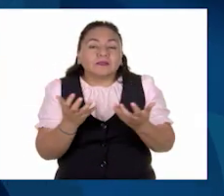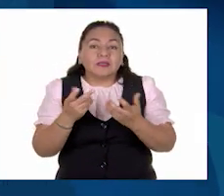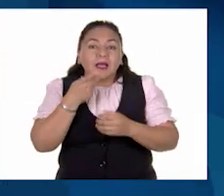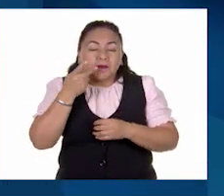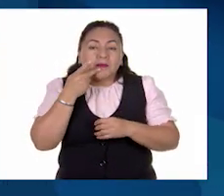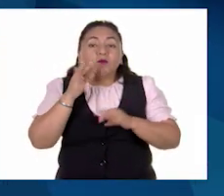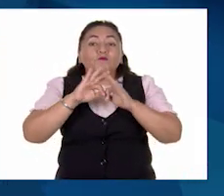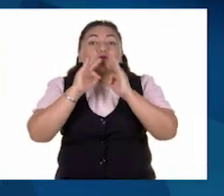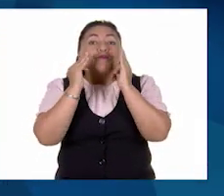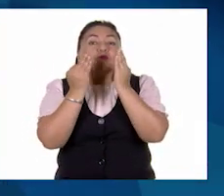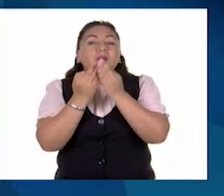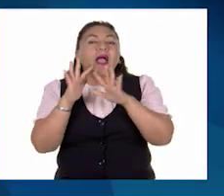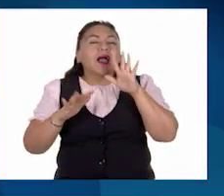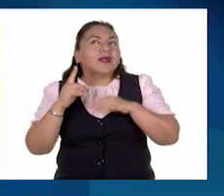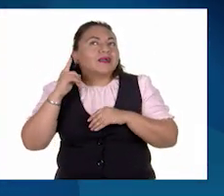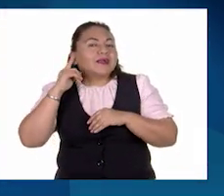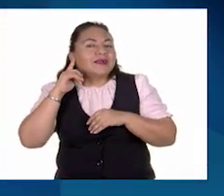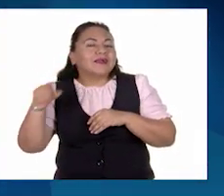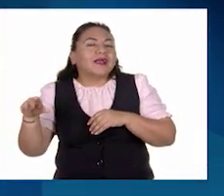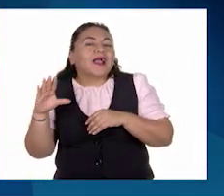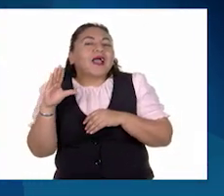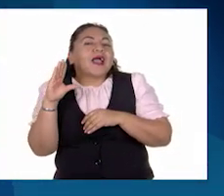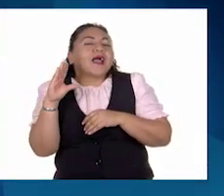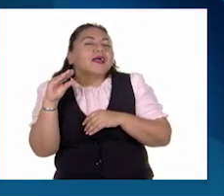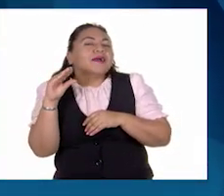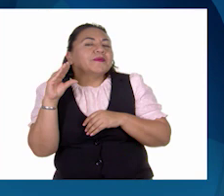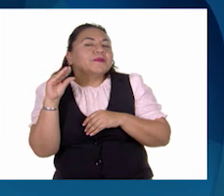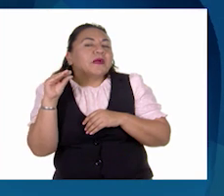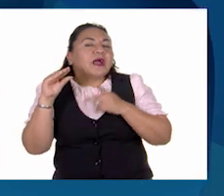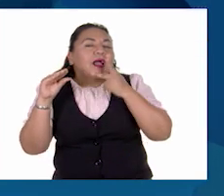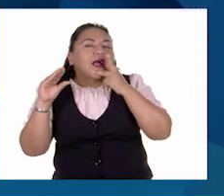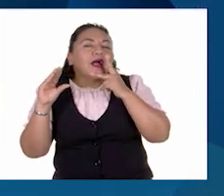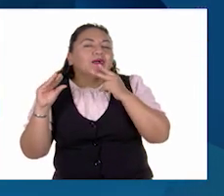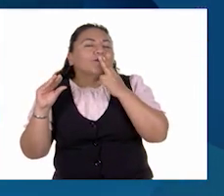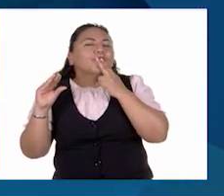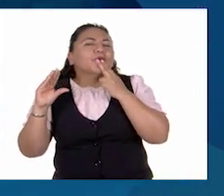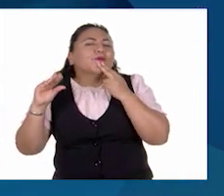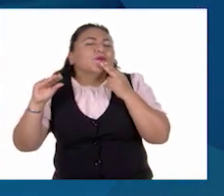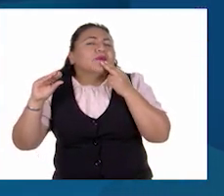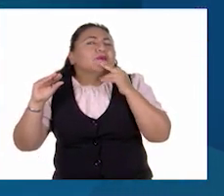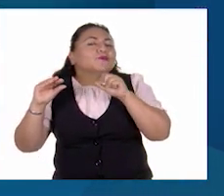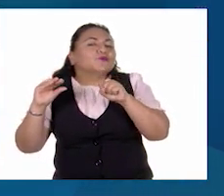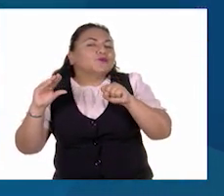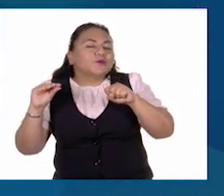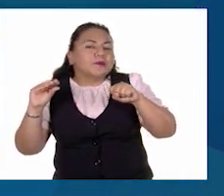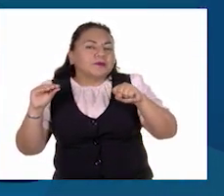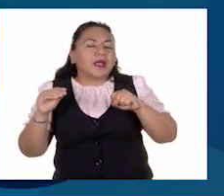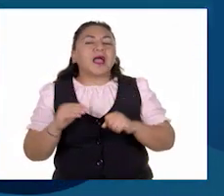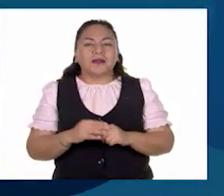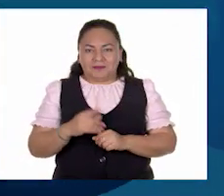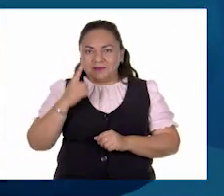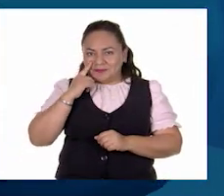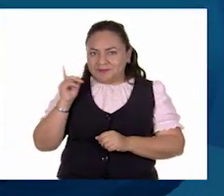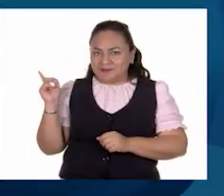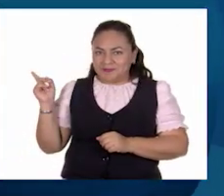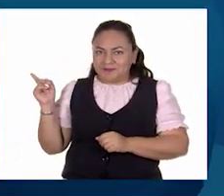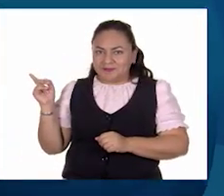la forma en que a veces Tin la realiza es así, querido. Muy bien, obsérvenlo.